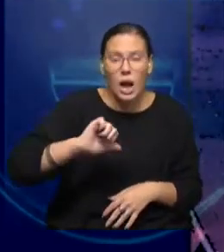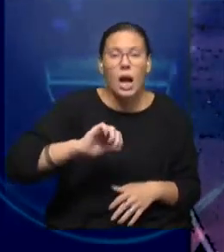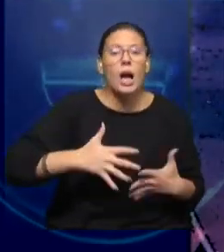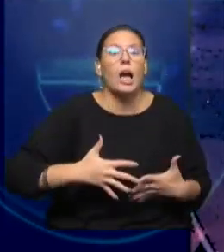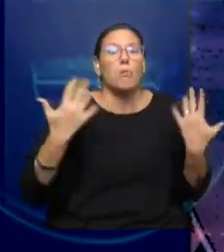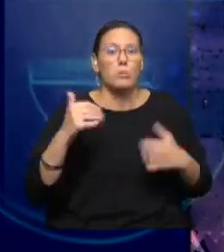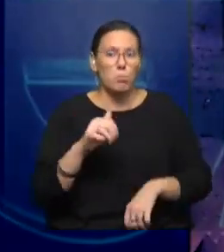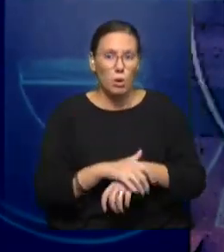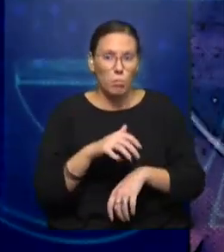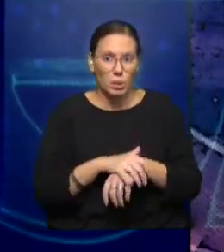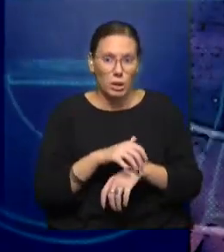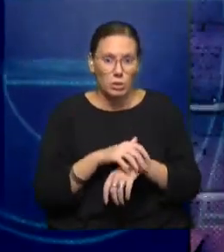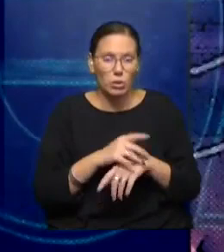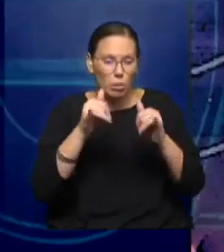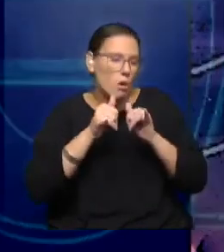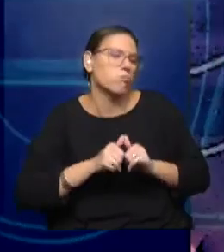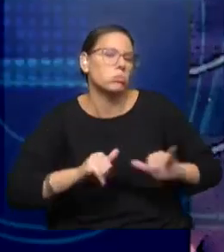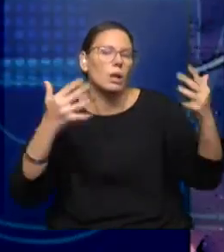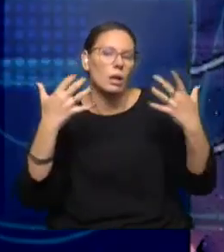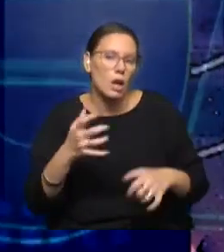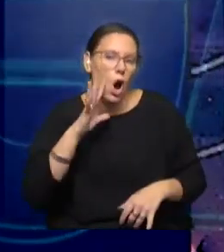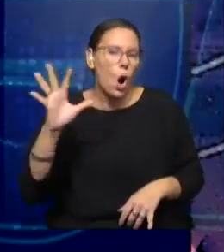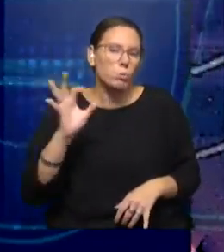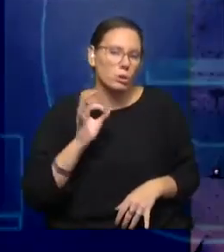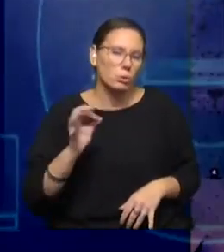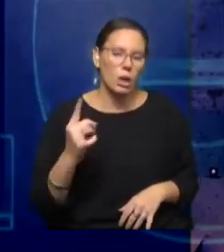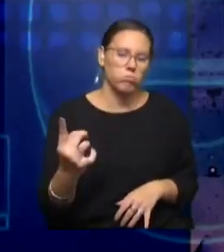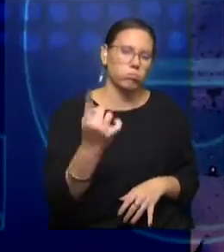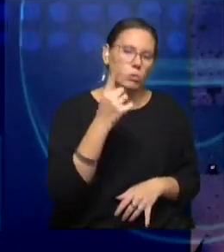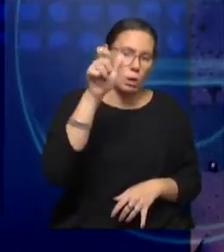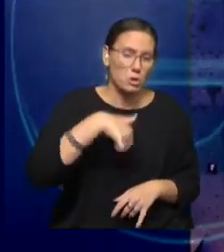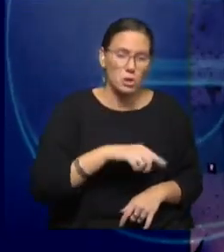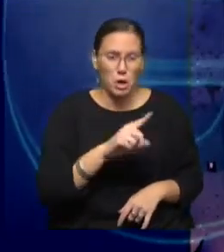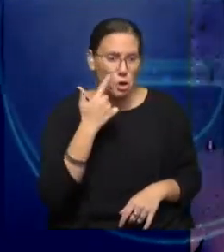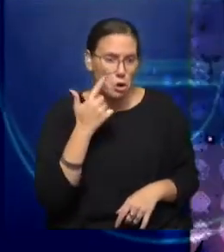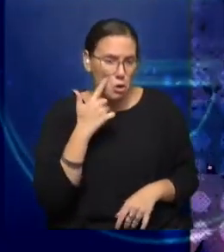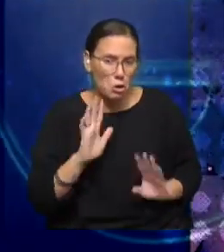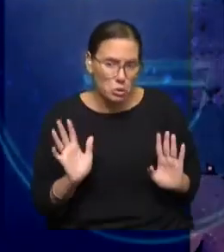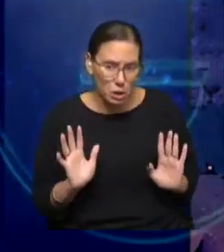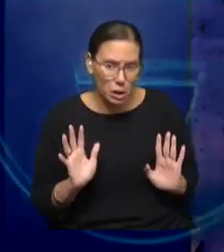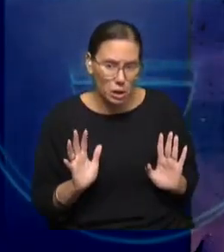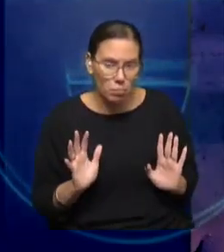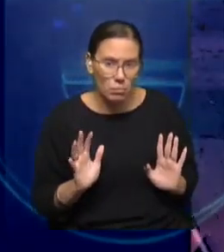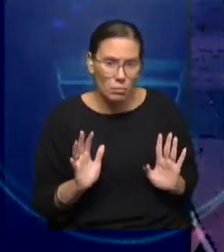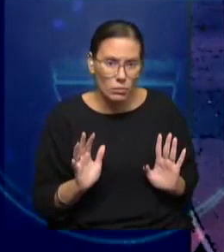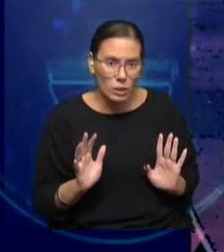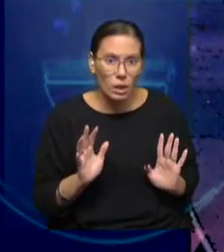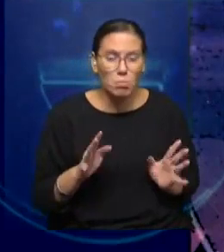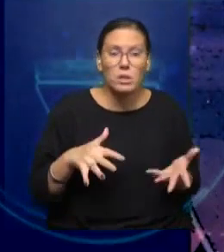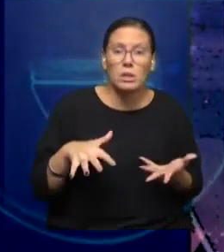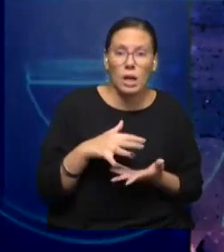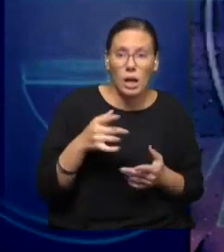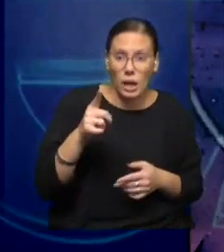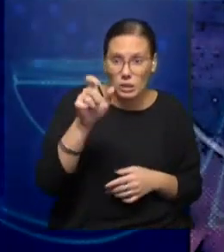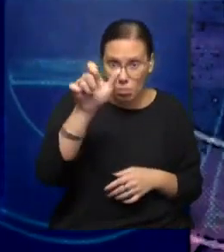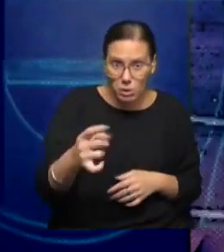del momento que por un golpe de marketing decide darle una oportunidad a un perfecto desconocido y por esas cosas de la vida